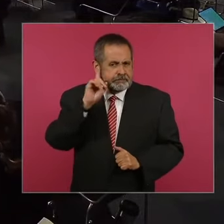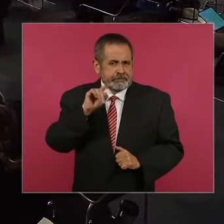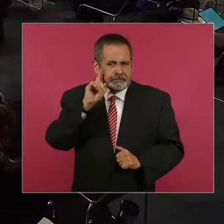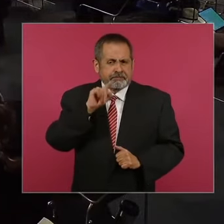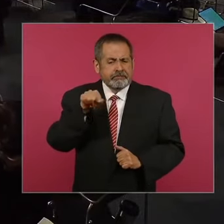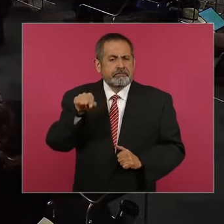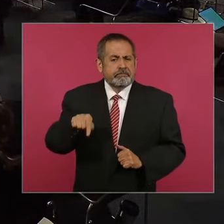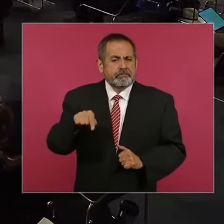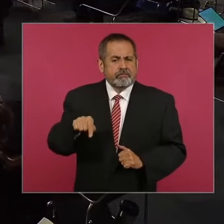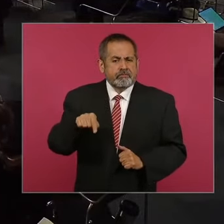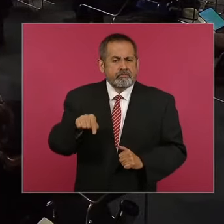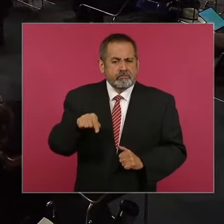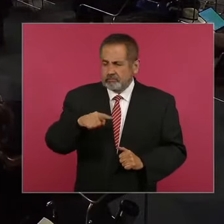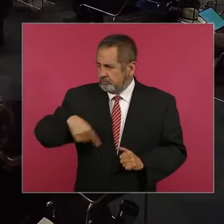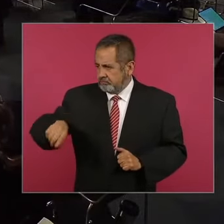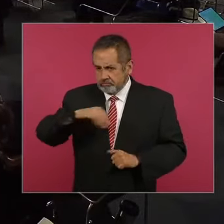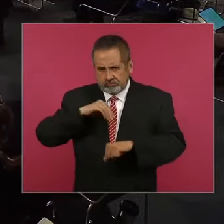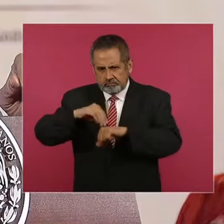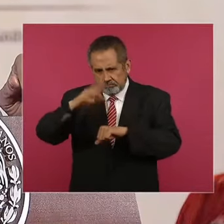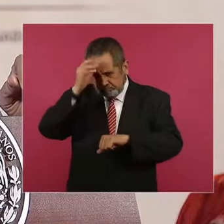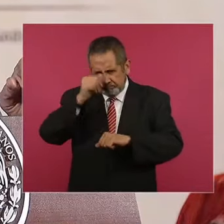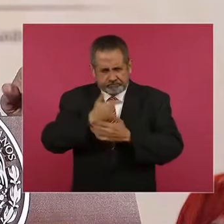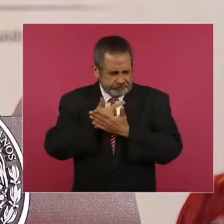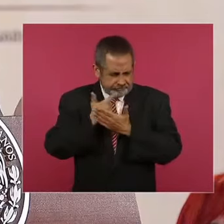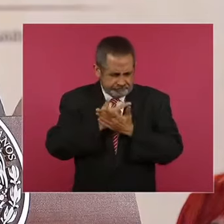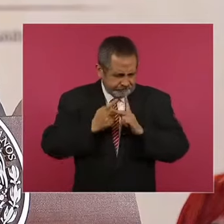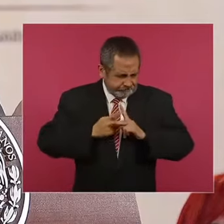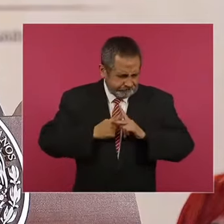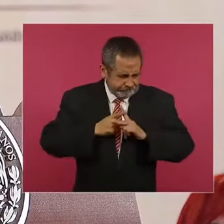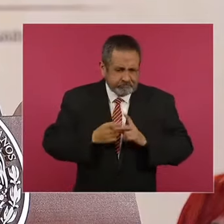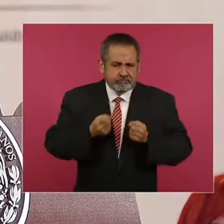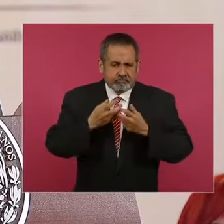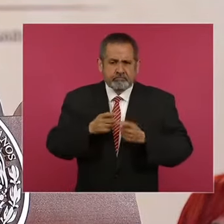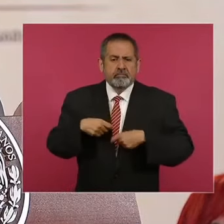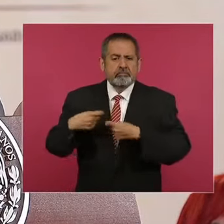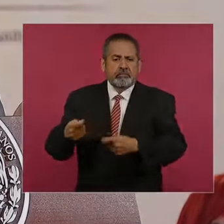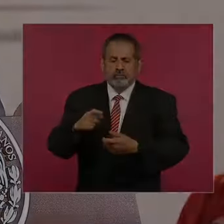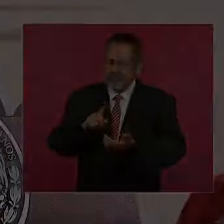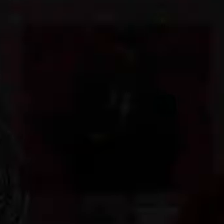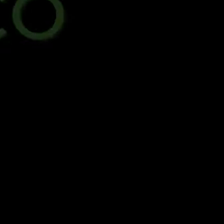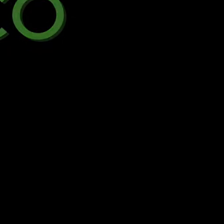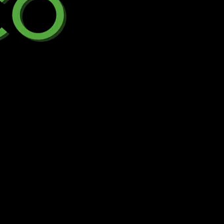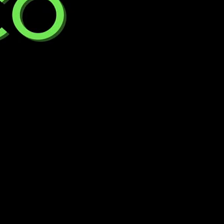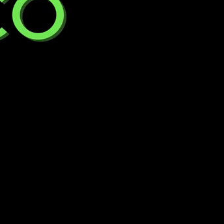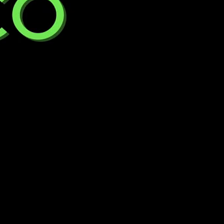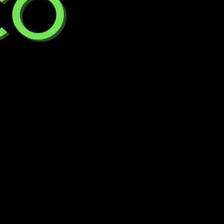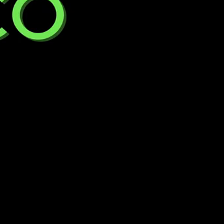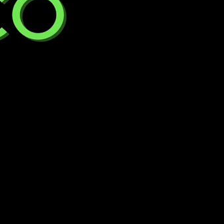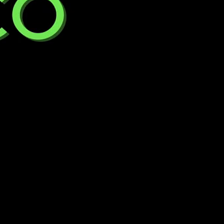nos vamos a poner de acuerdo para hacer las cuentas. Pero sí, felicidades, ¿no?